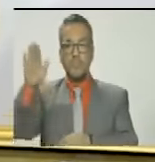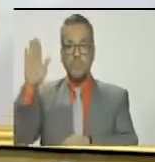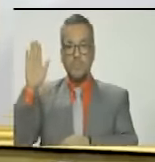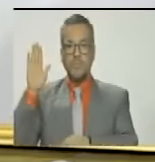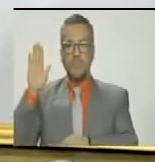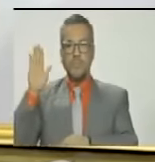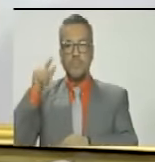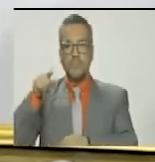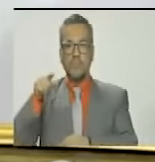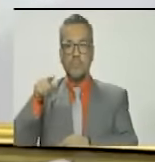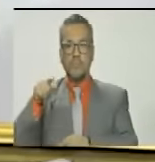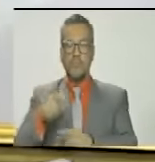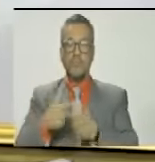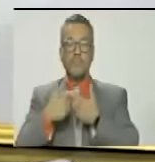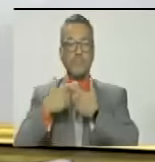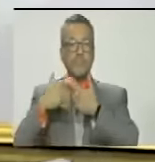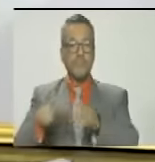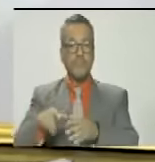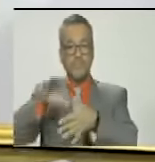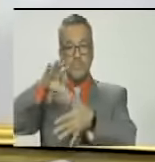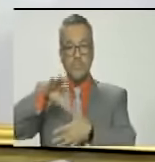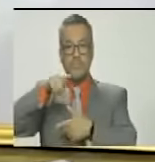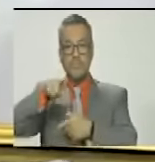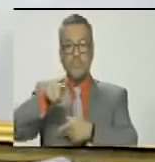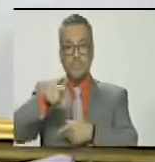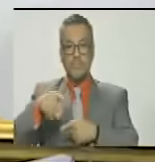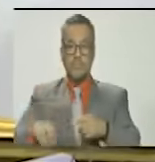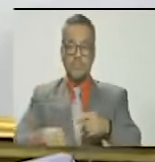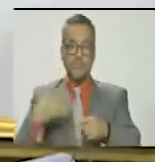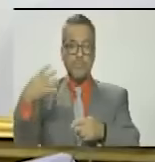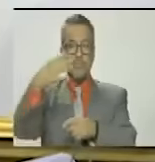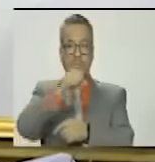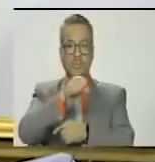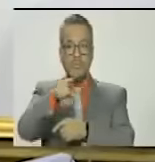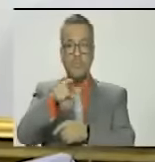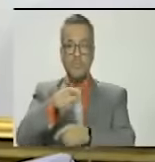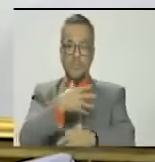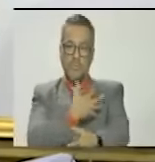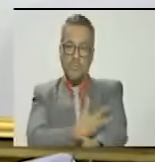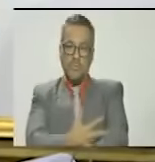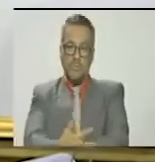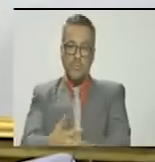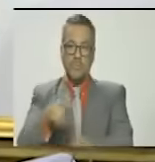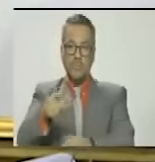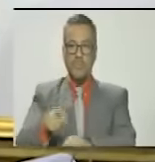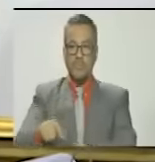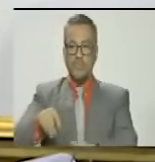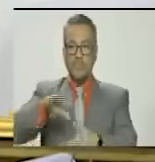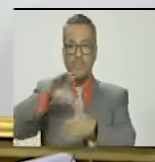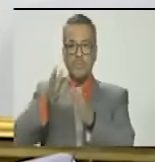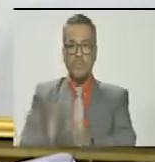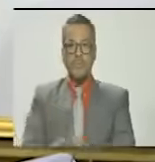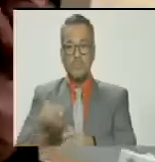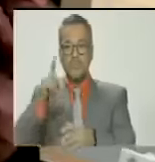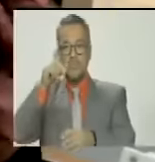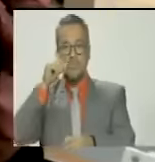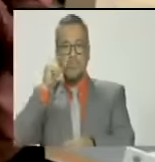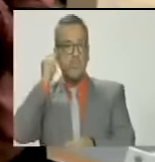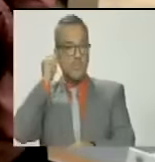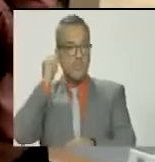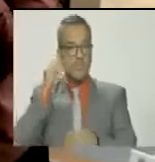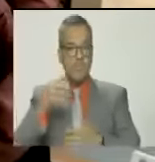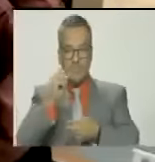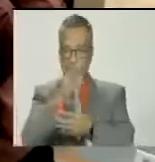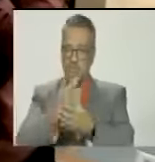juran por la libertad americana conquistada con la sangre de americanos y americanas que